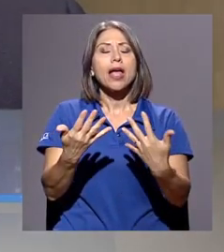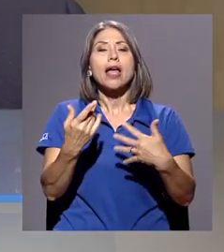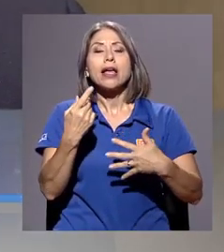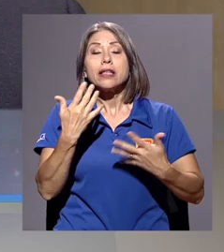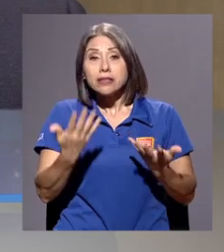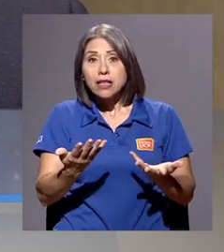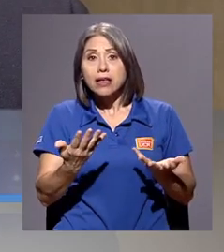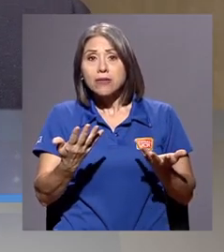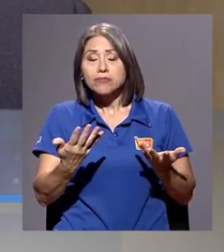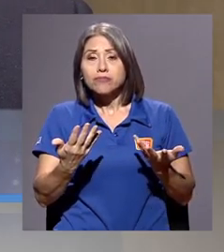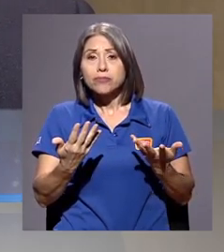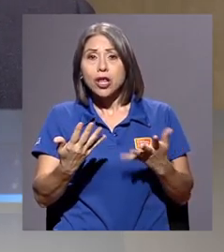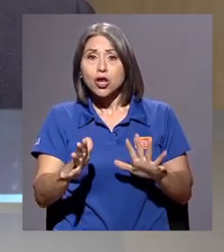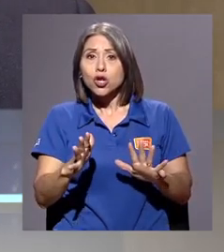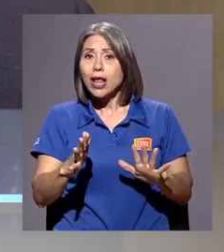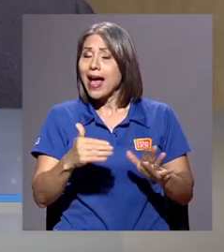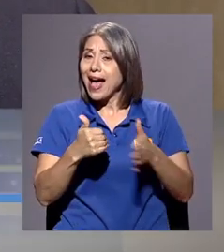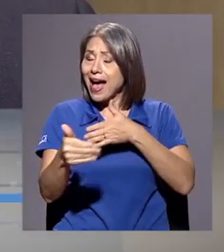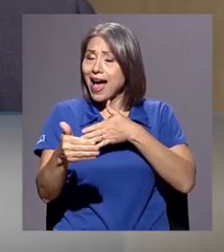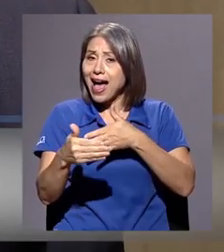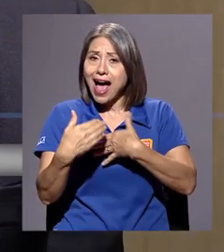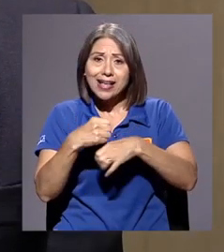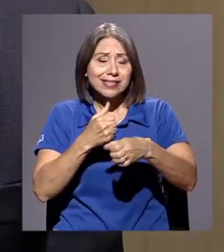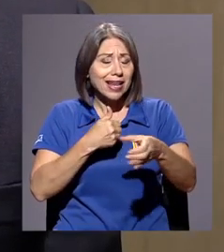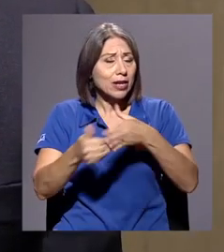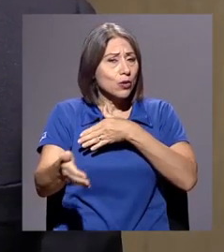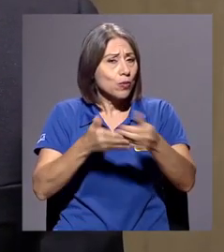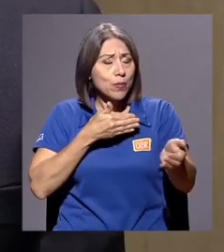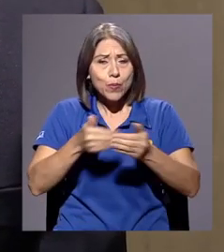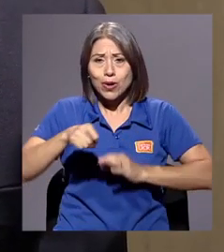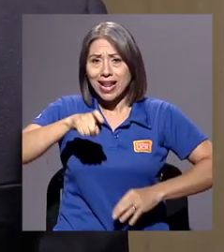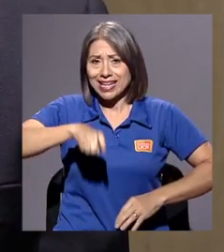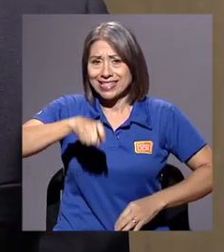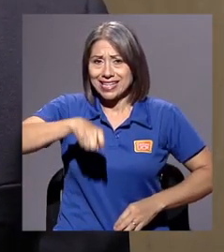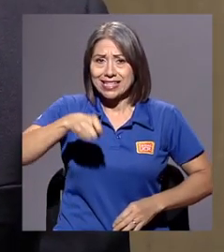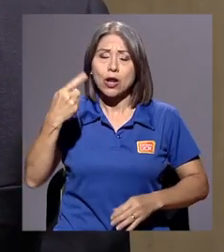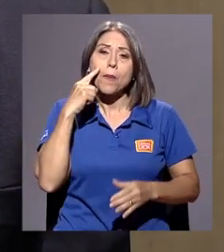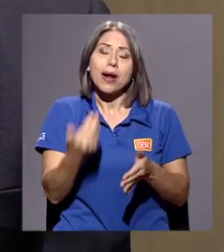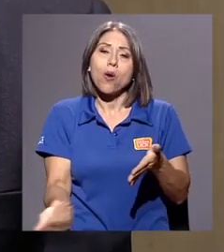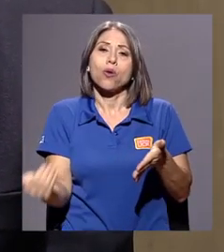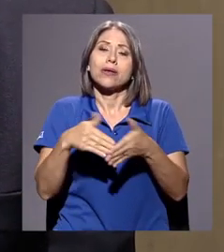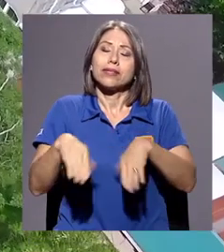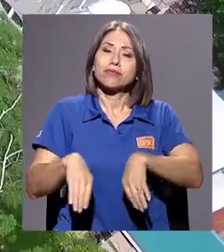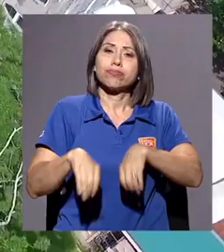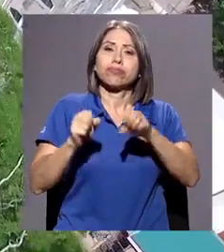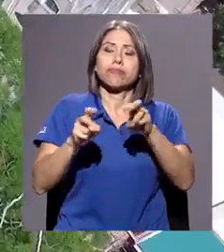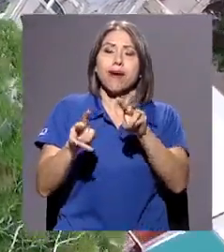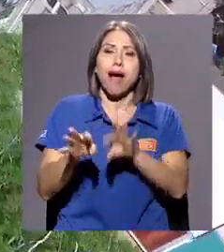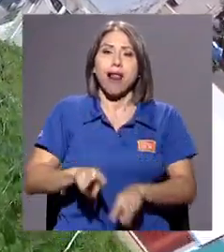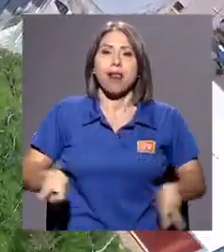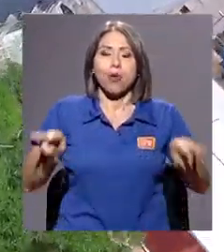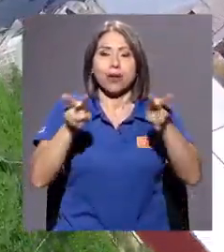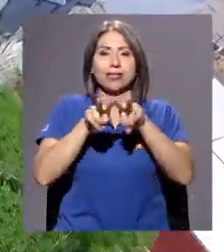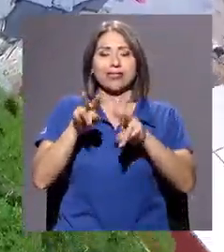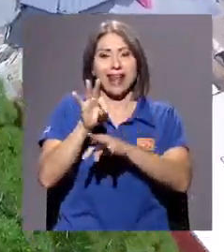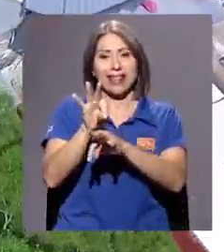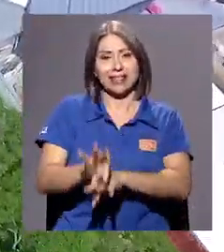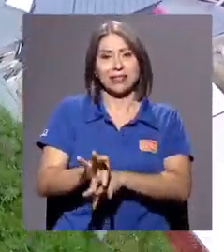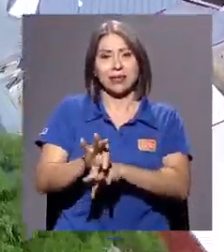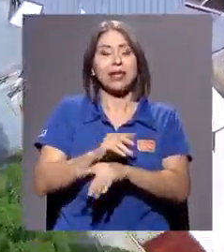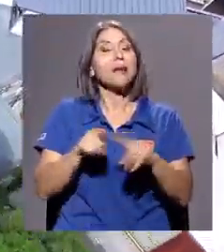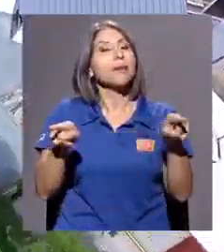el posicionamiento que sea necesario para reivindicar sus valores tradicionales, pero también